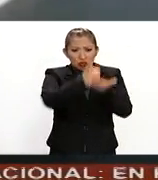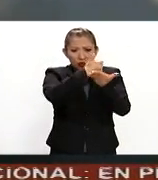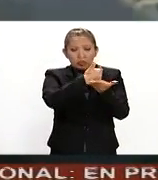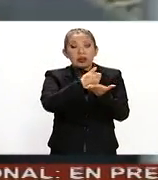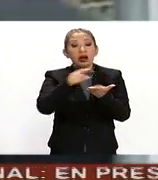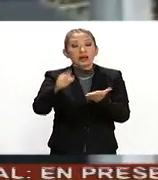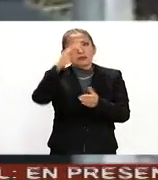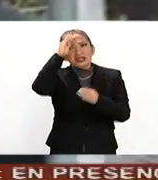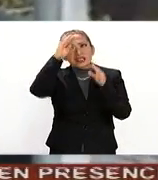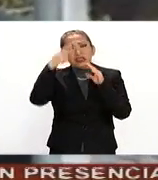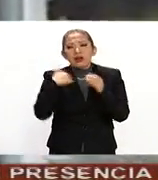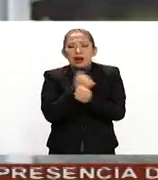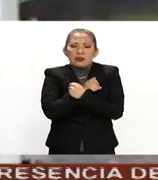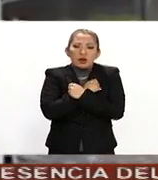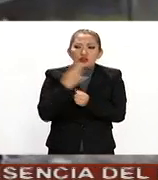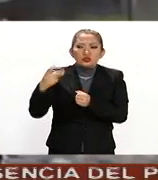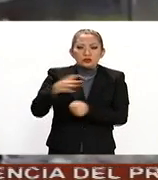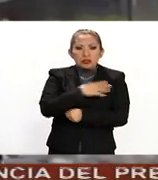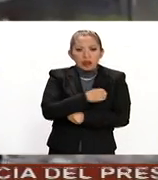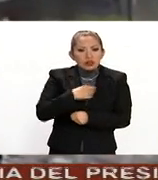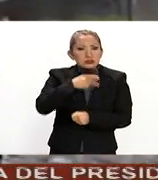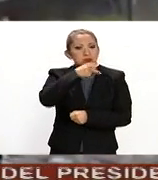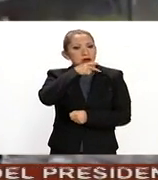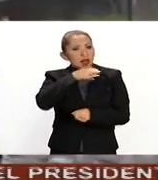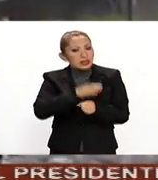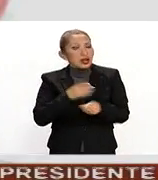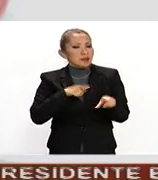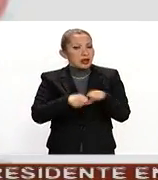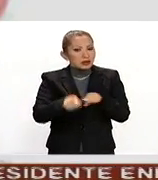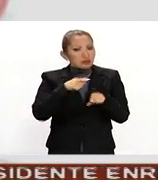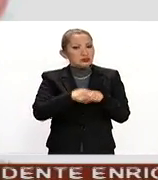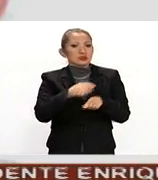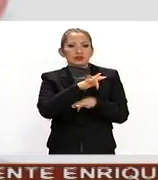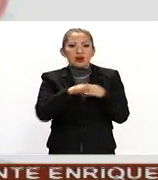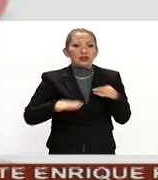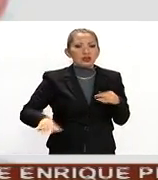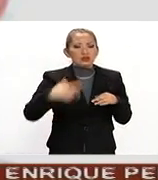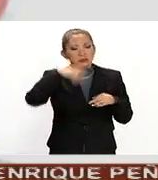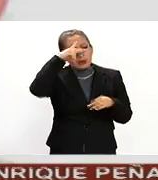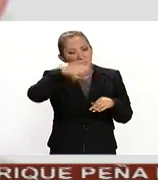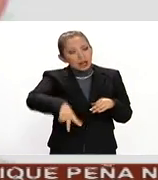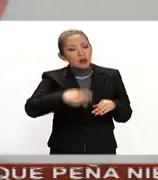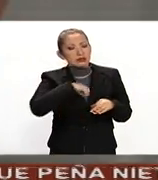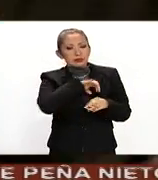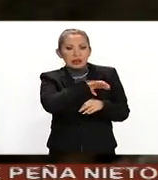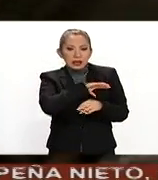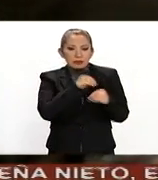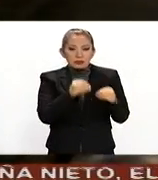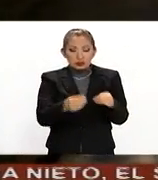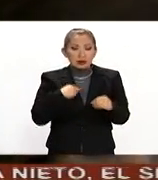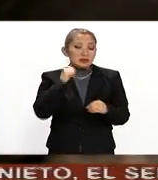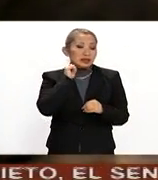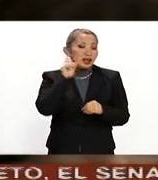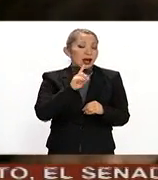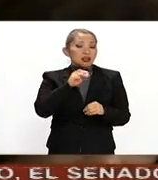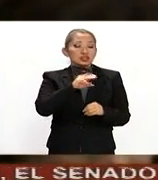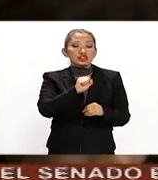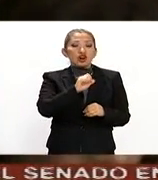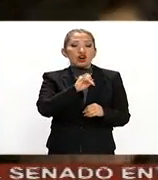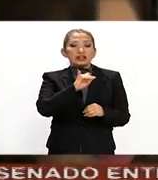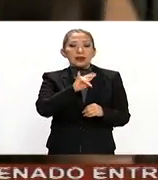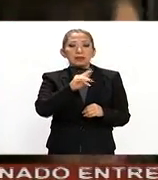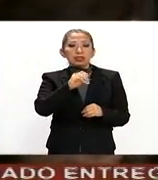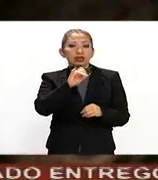seguramente lo hizo pensando en el amor a sus hijos, sus padres, hermanas y hermanos y a su México que tanto amaba. La senadora Sonia Mendoza